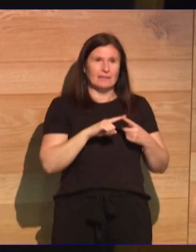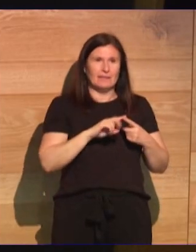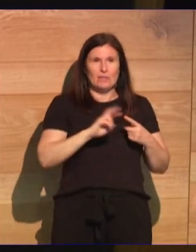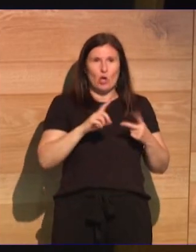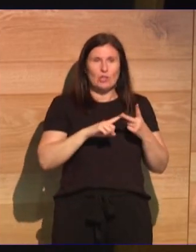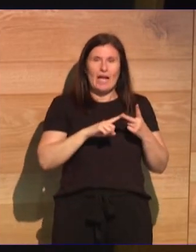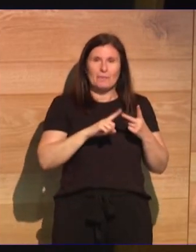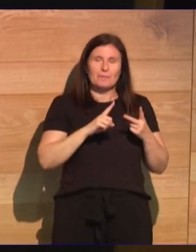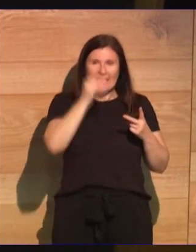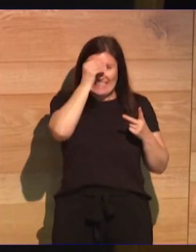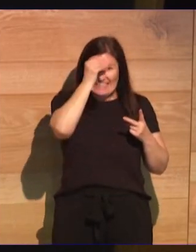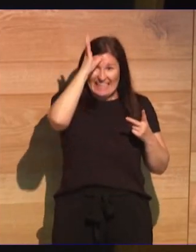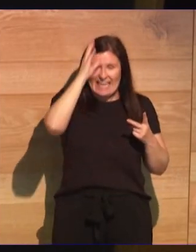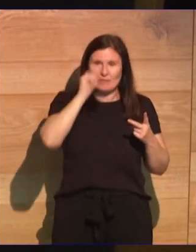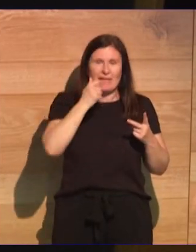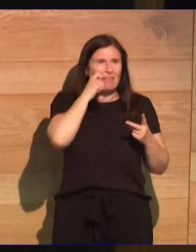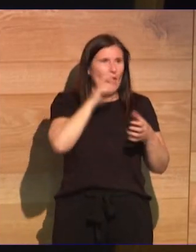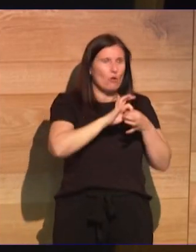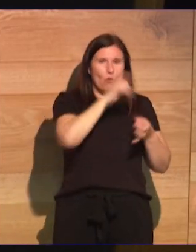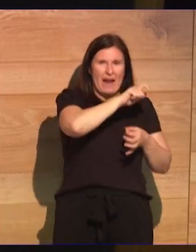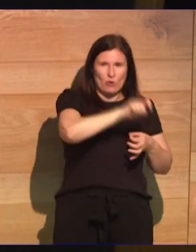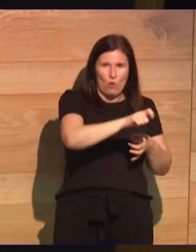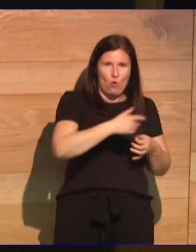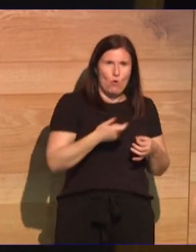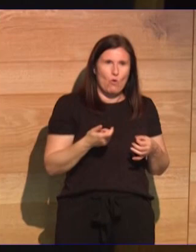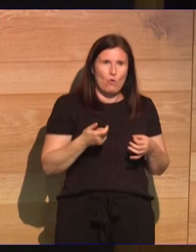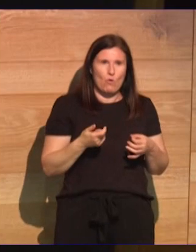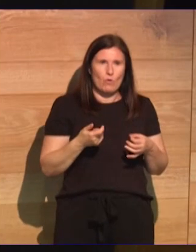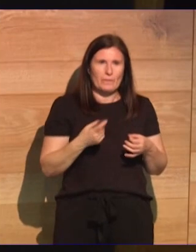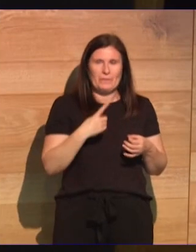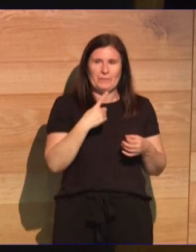es otra cosa que es la que se aplica más al ser humano, ¿no? Dice